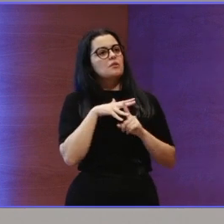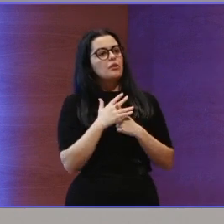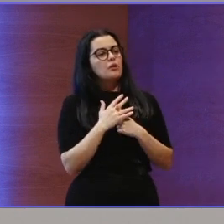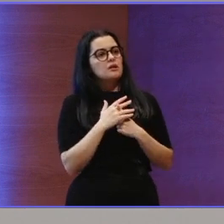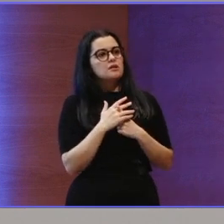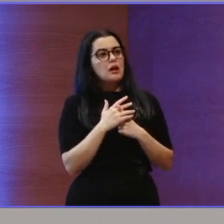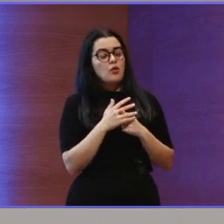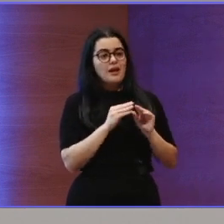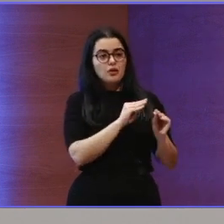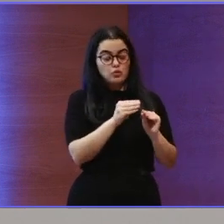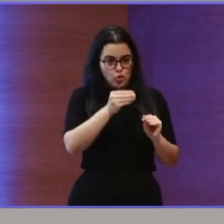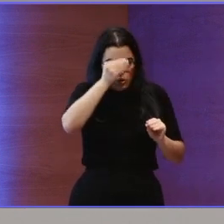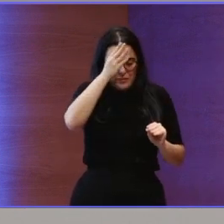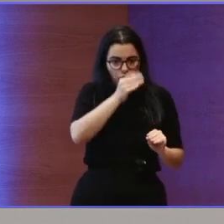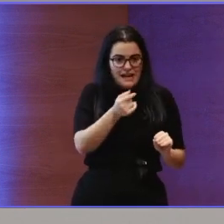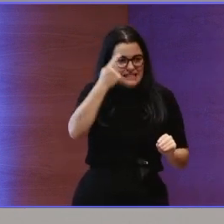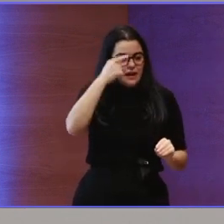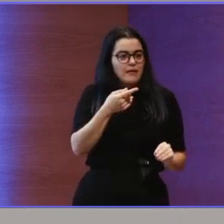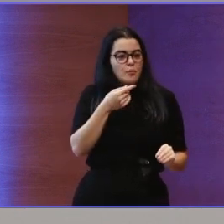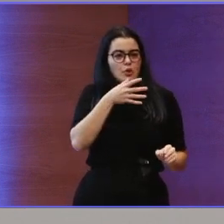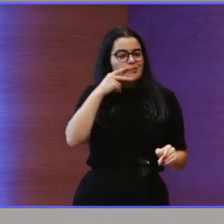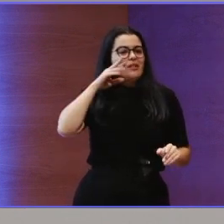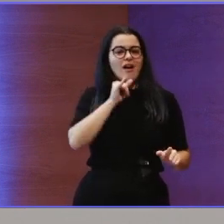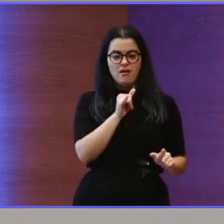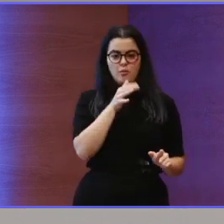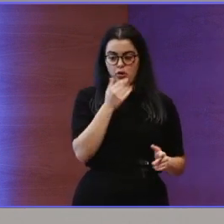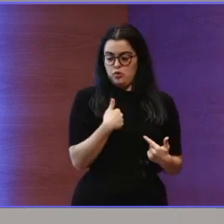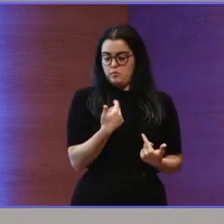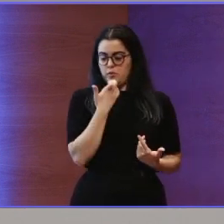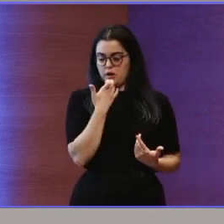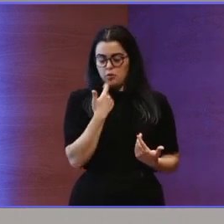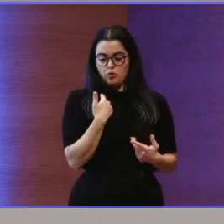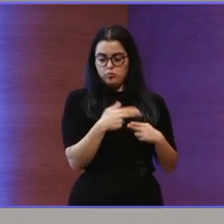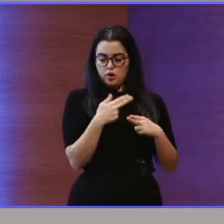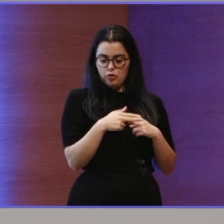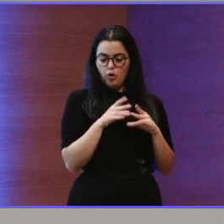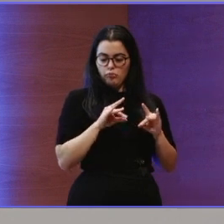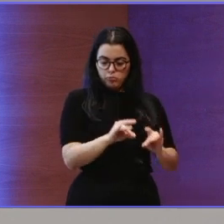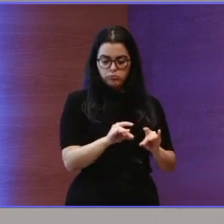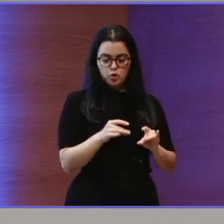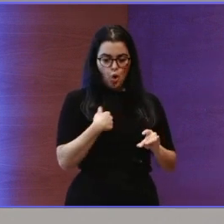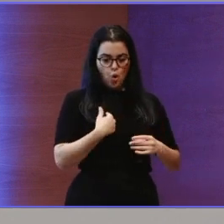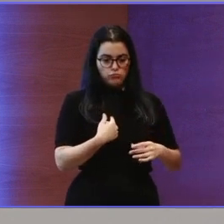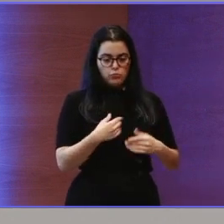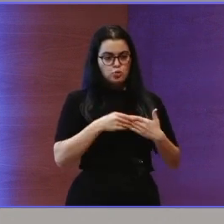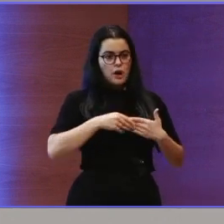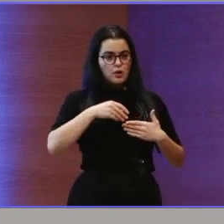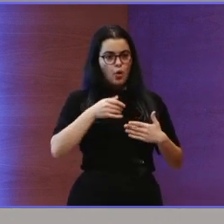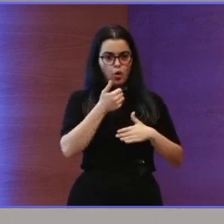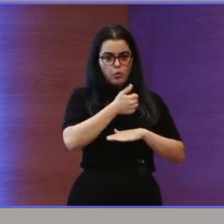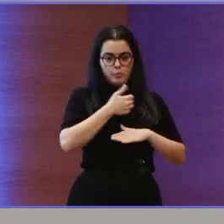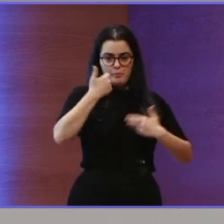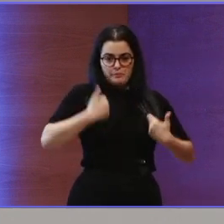inclusión de exclusión hay un saber de que es que eh yo opero con esa con esa política y yo soy usuario o ciudadano que